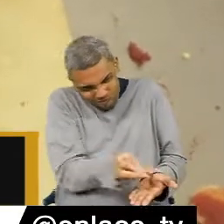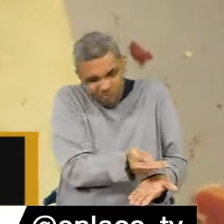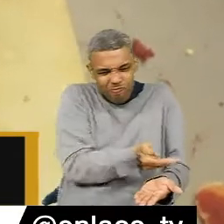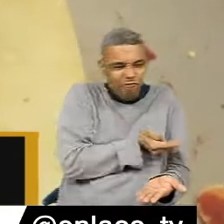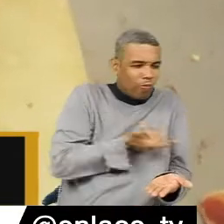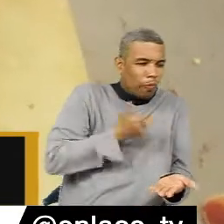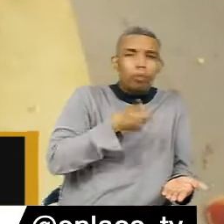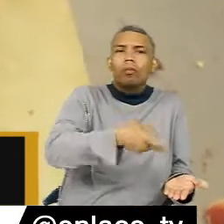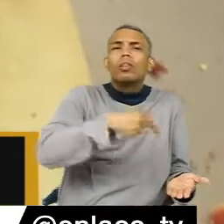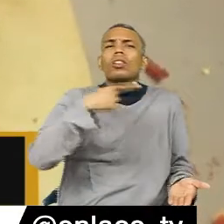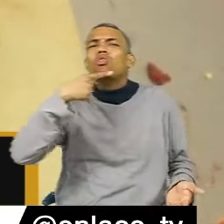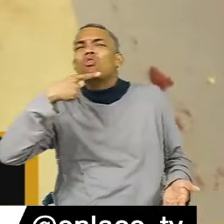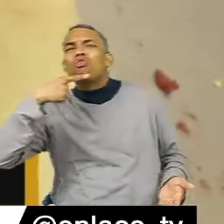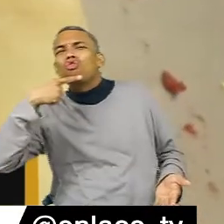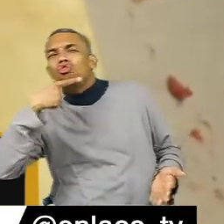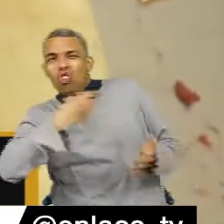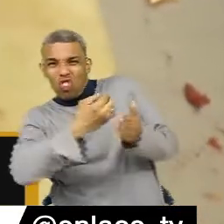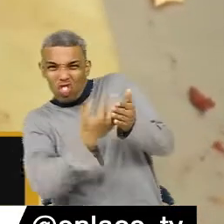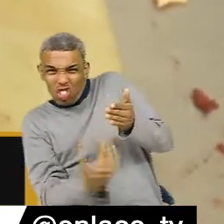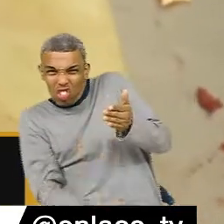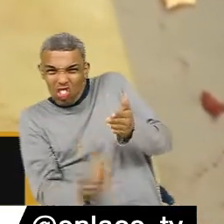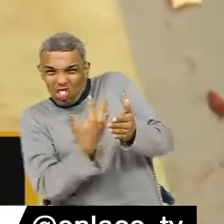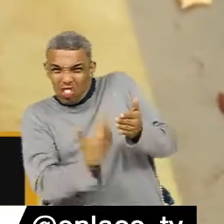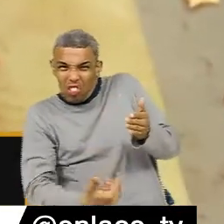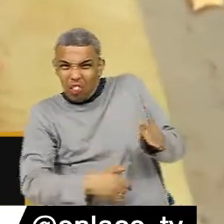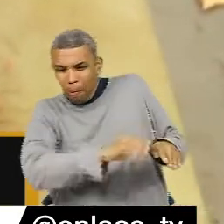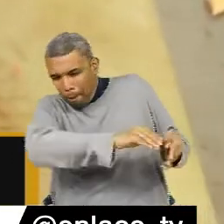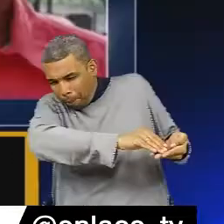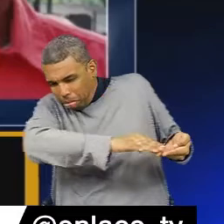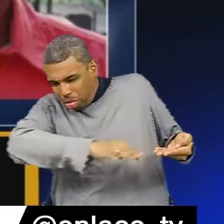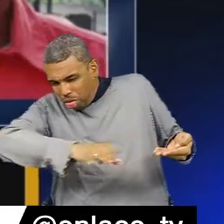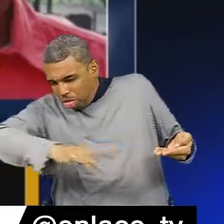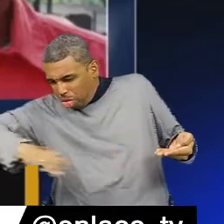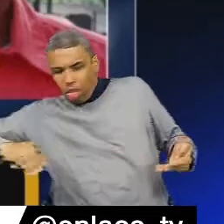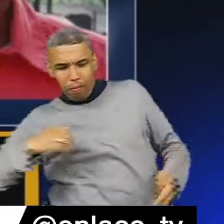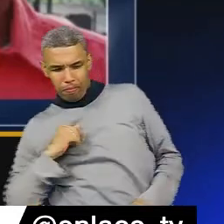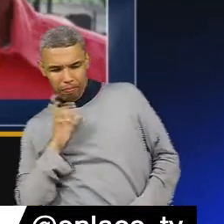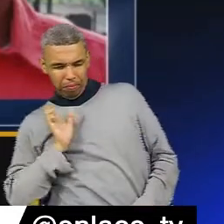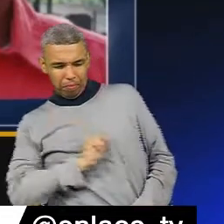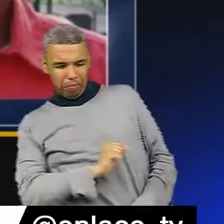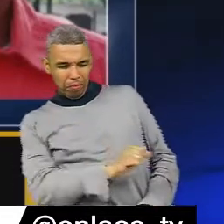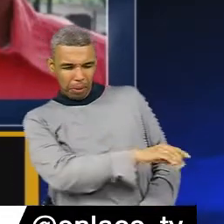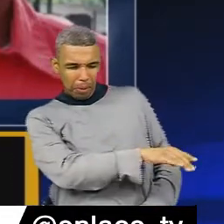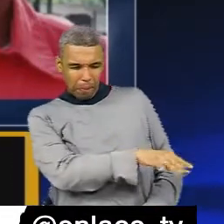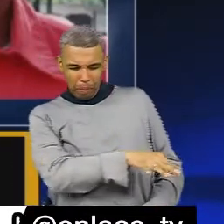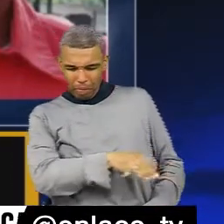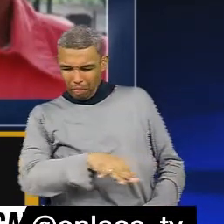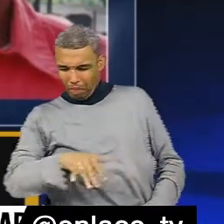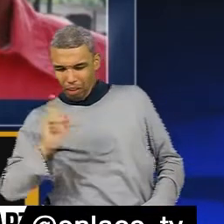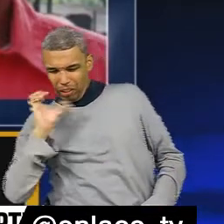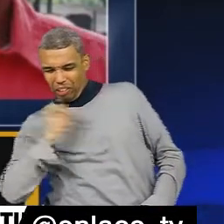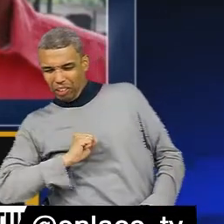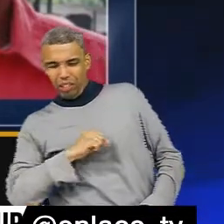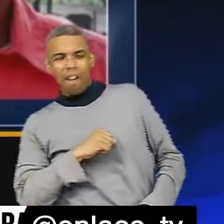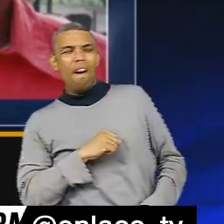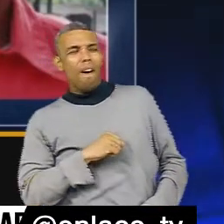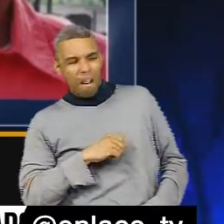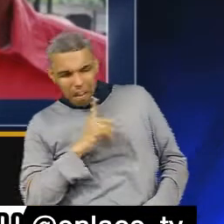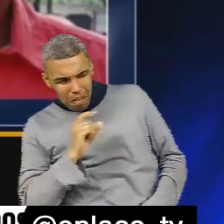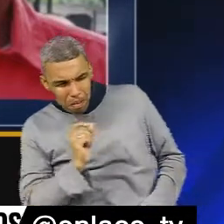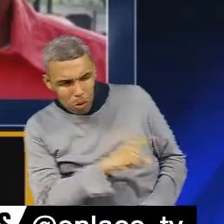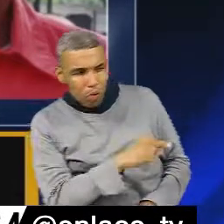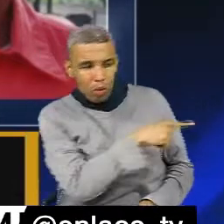sangre, digamos, fresca, dentro de las casas, en donde nos dimos cuenta de que habían beneficiado a un animal. Preguntamos si